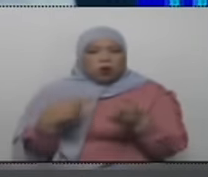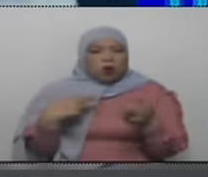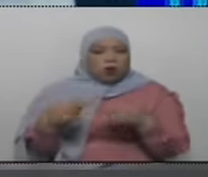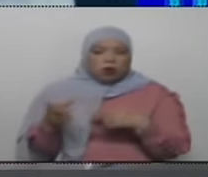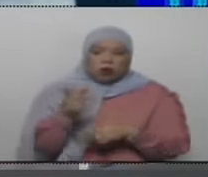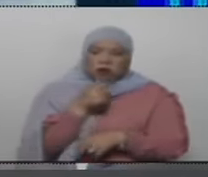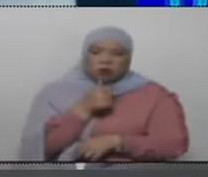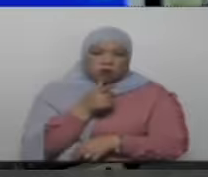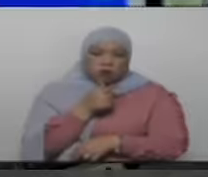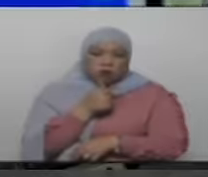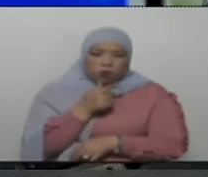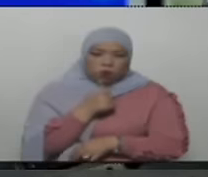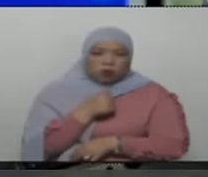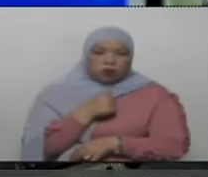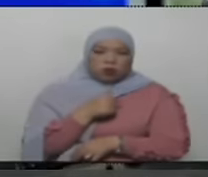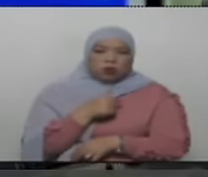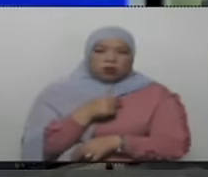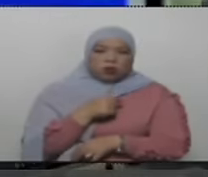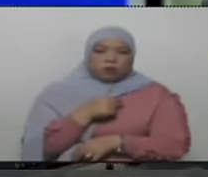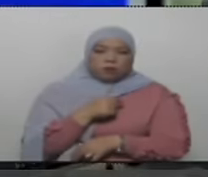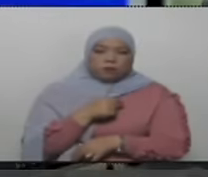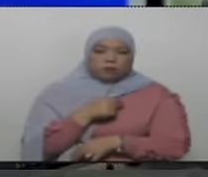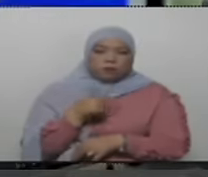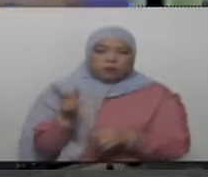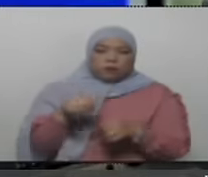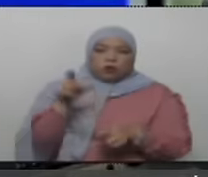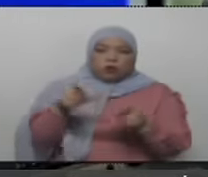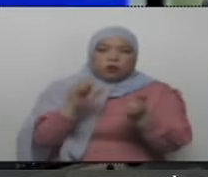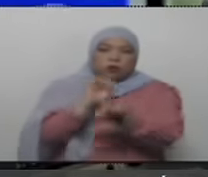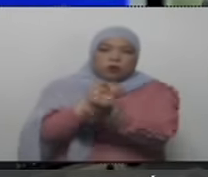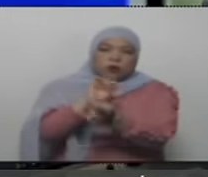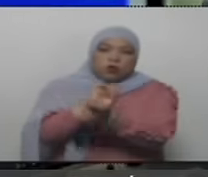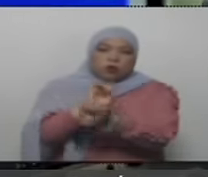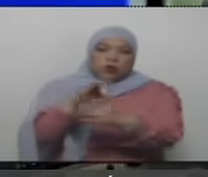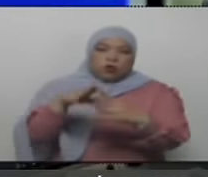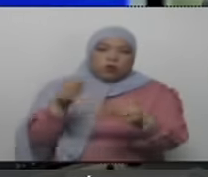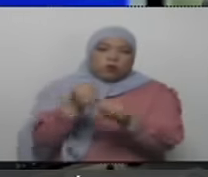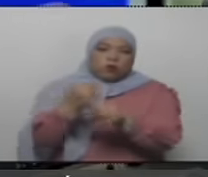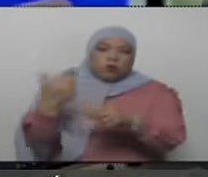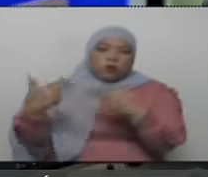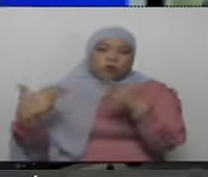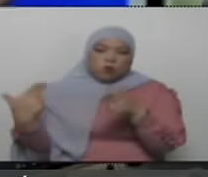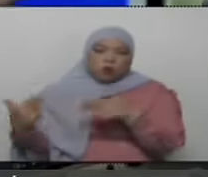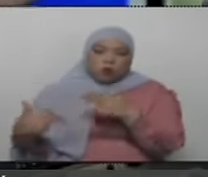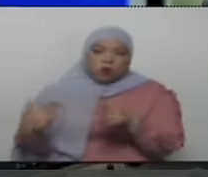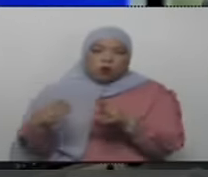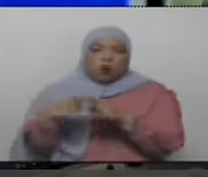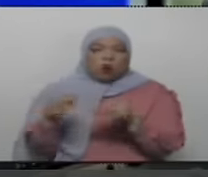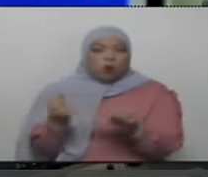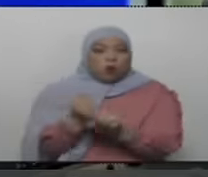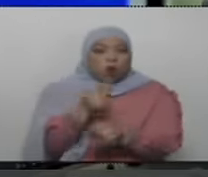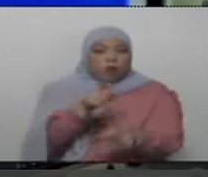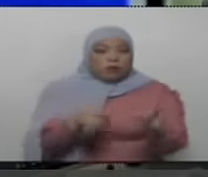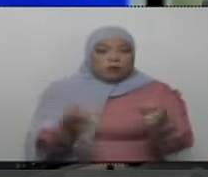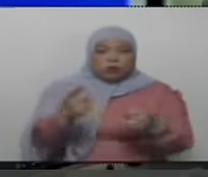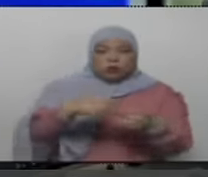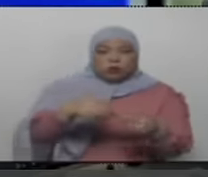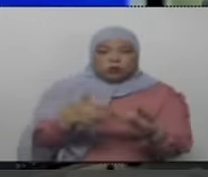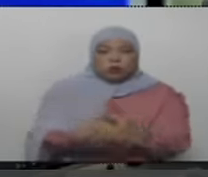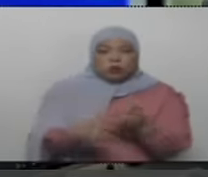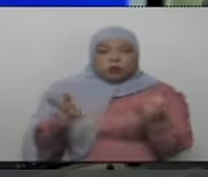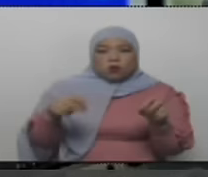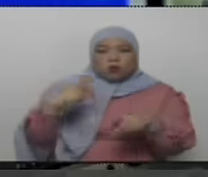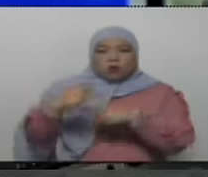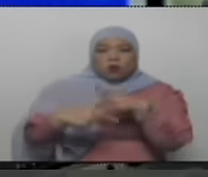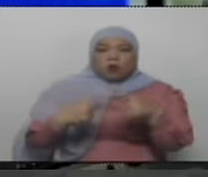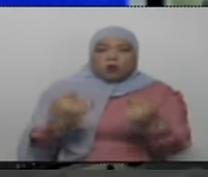no es Operación Gedeón, pero todos los implicados detenidos aquí en Venezuela pasaron por ese hotel. Todos. Y el operador. ¿En esta nueva fase? En